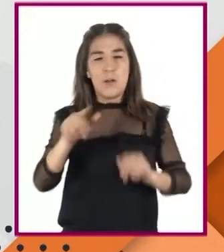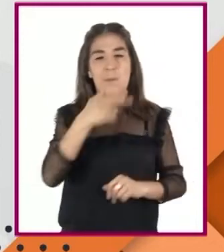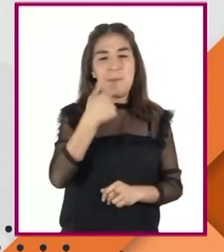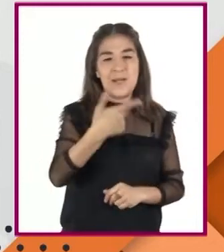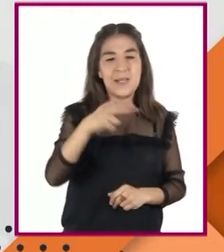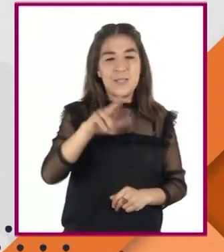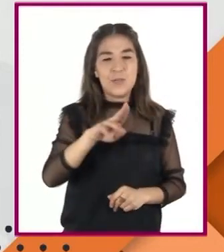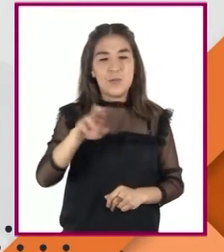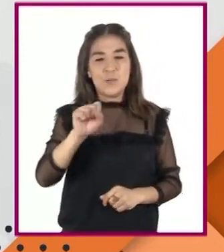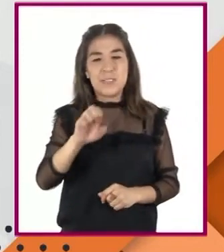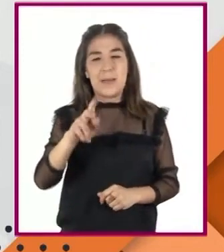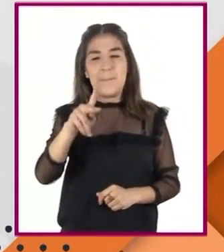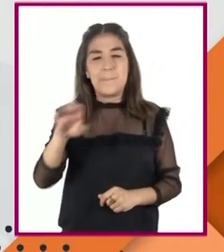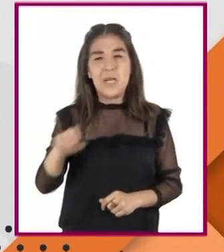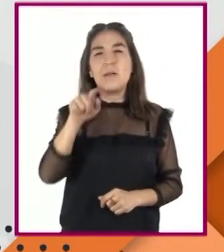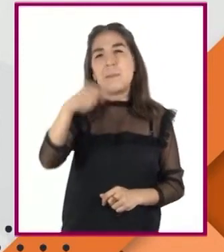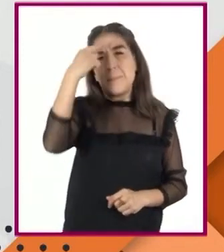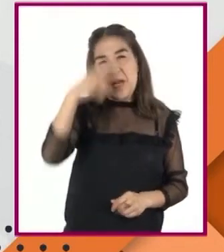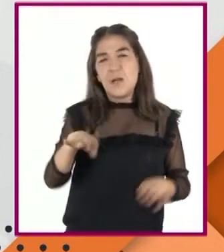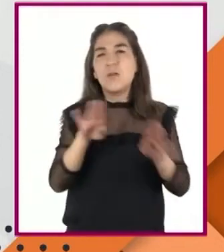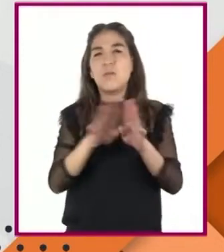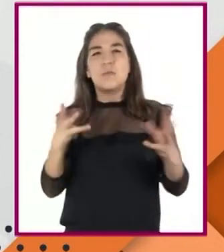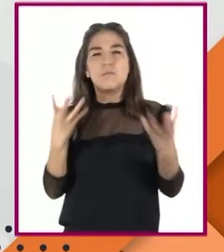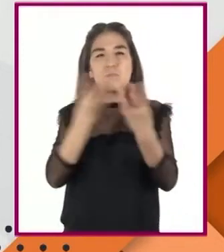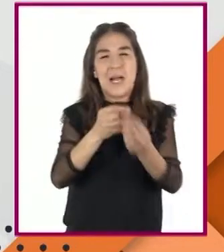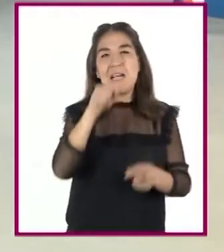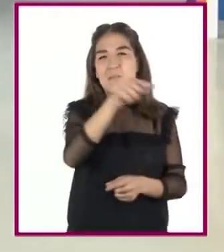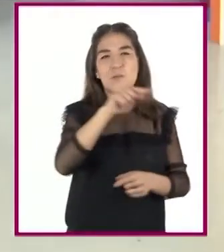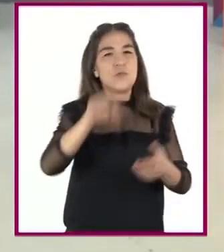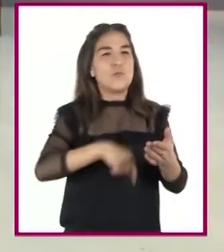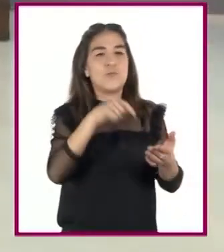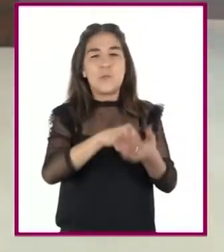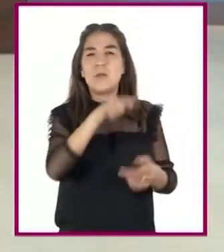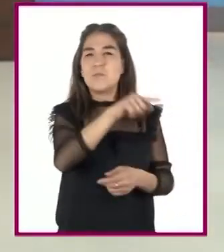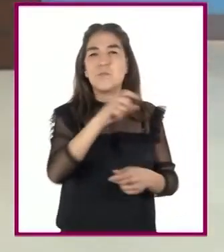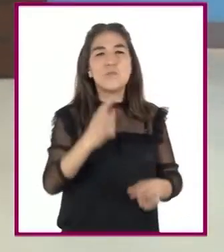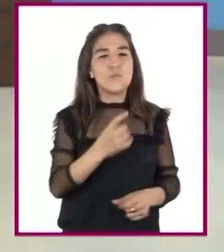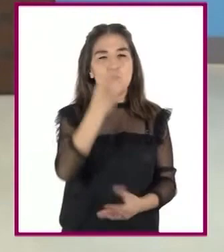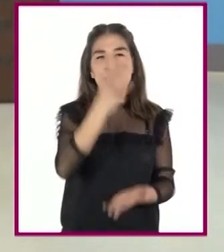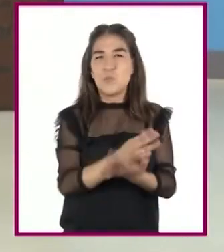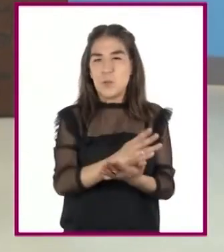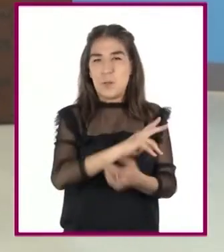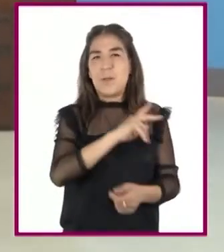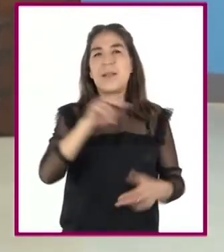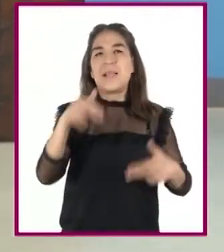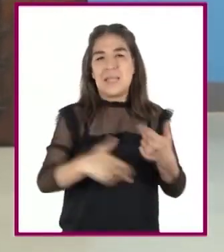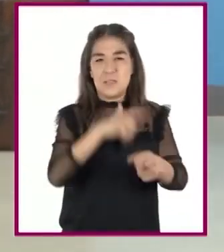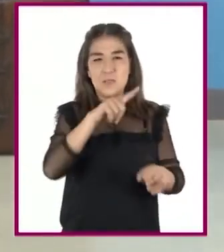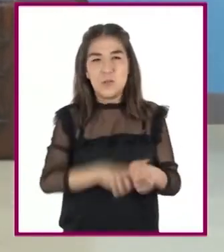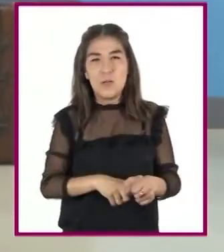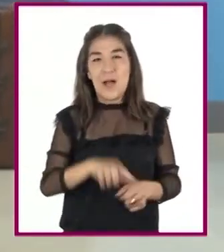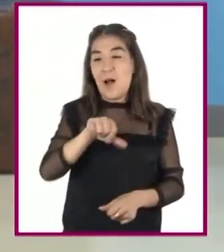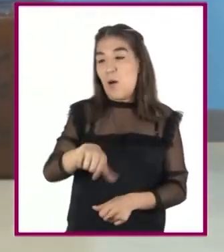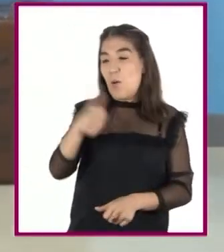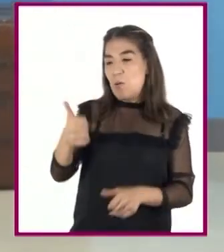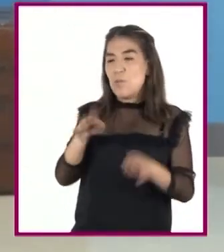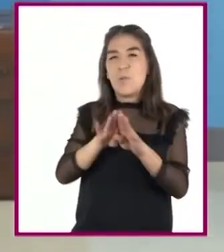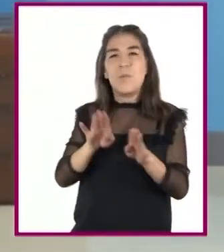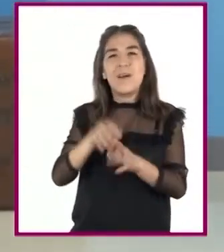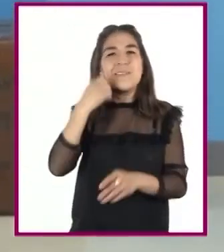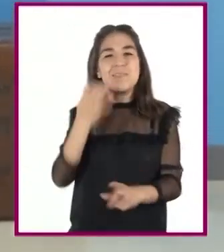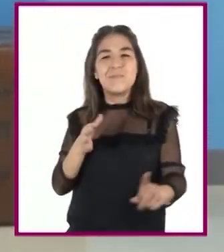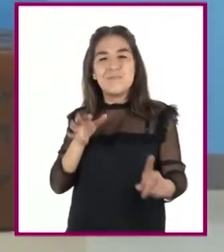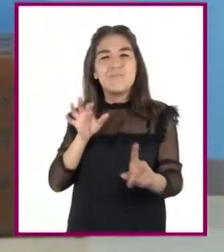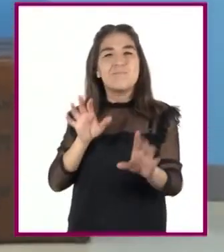la anexión del sur de la península en una sola nación. Mientras que algunos eran partidarios de formar